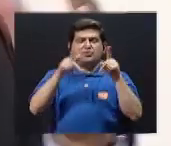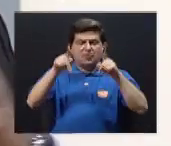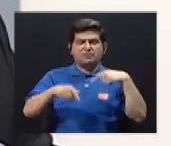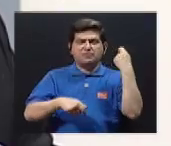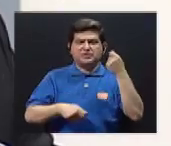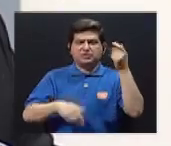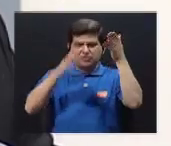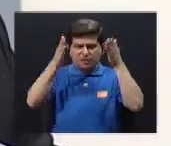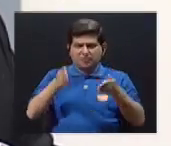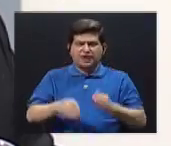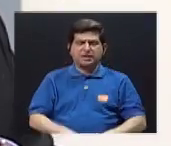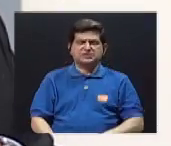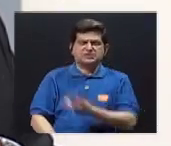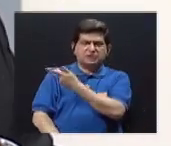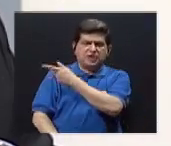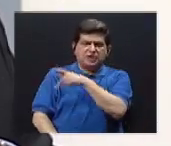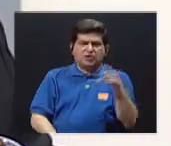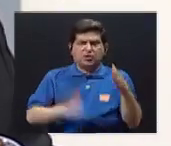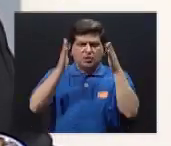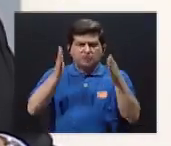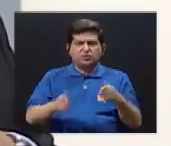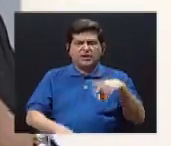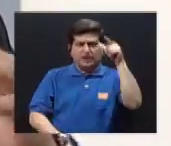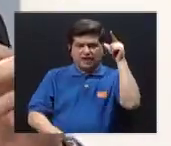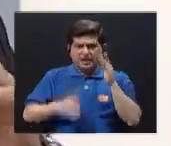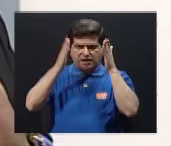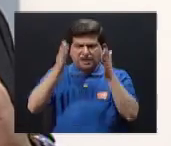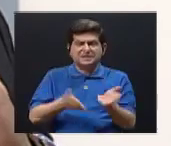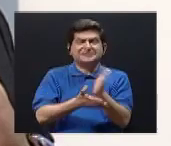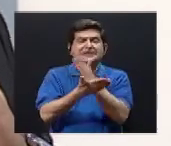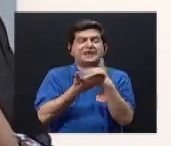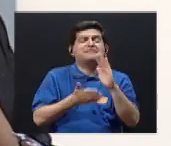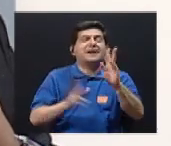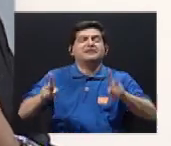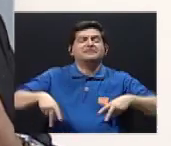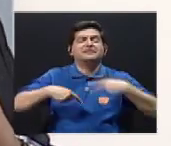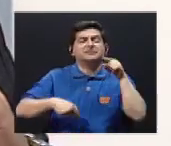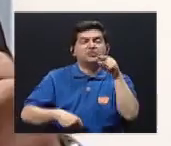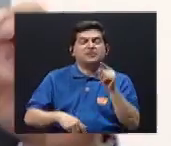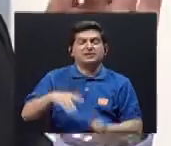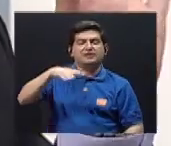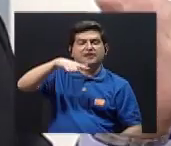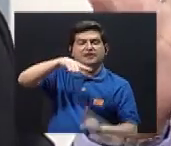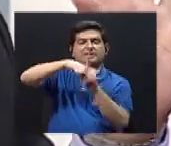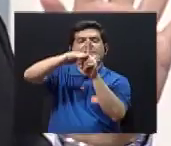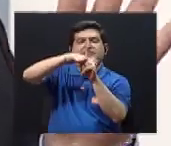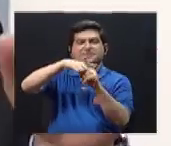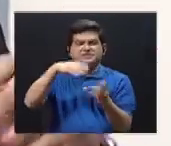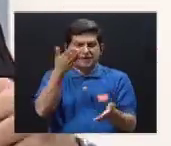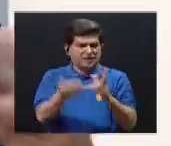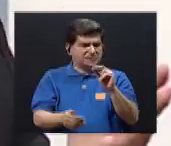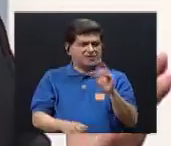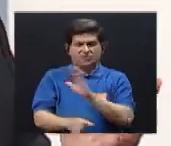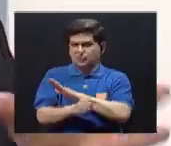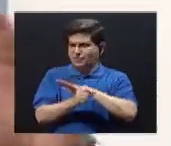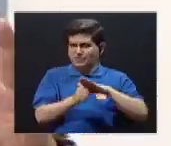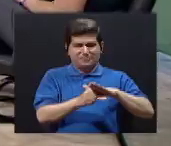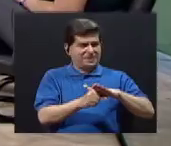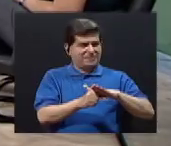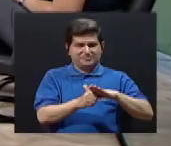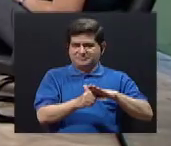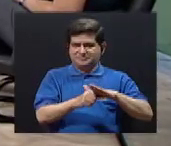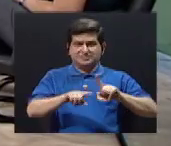vea un guanacasteco, que lo vea un puntarenense, un limonense, y retazos de su vida los vea retratados ahí, tal vez no de forma